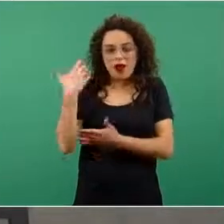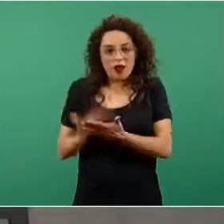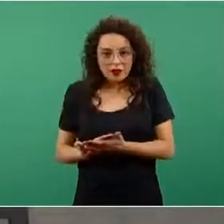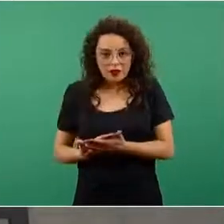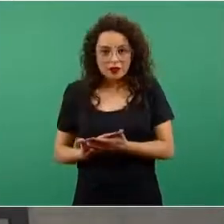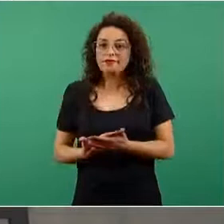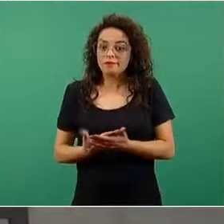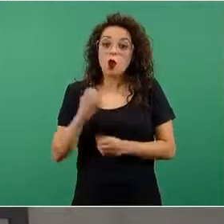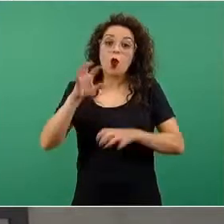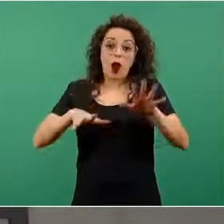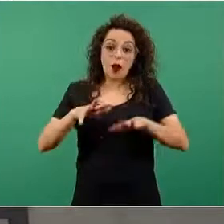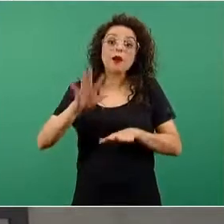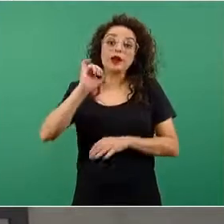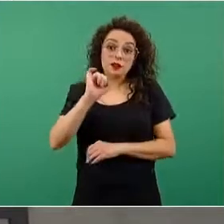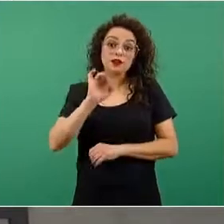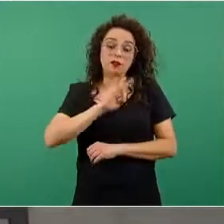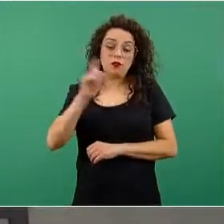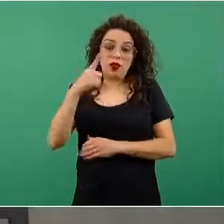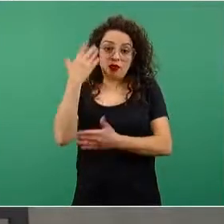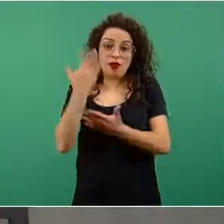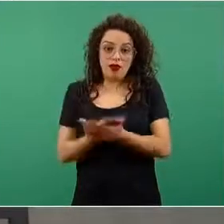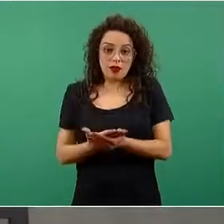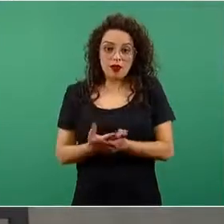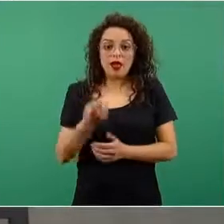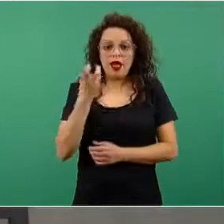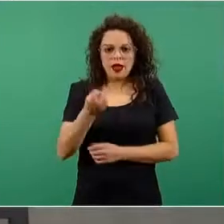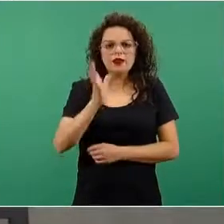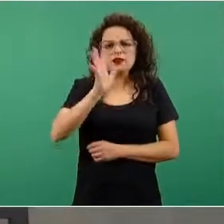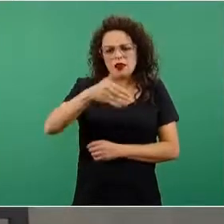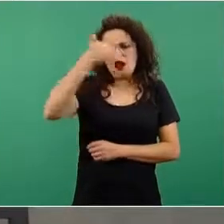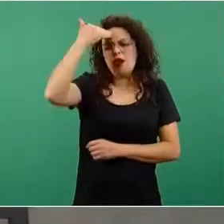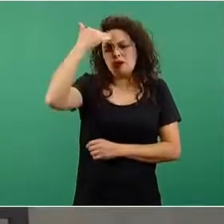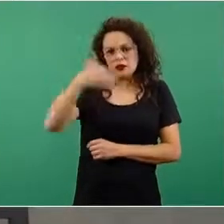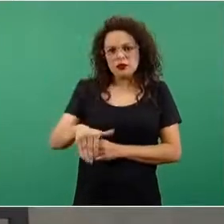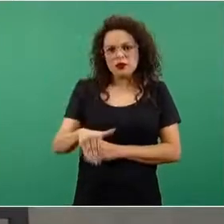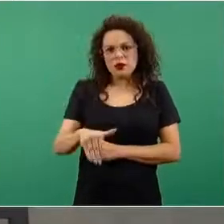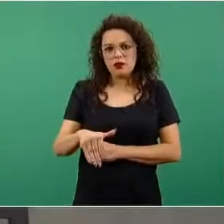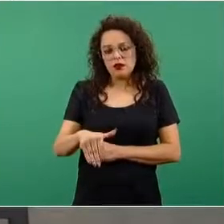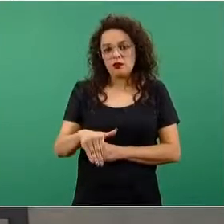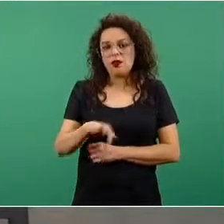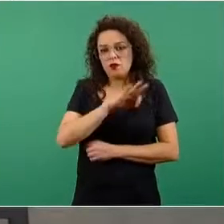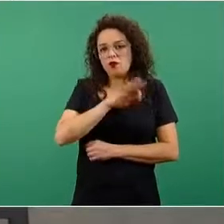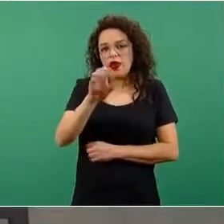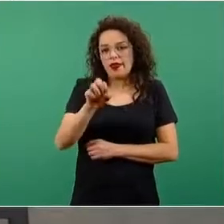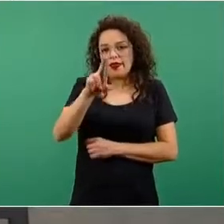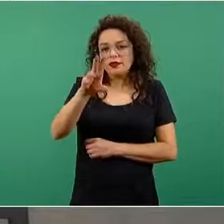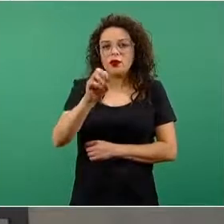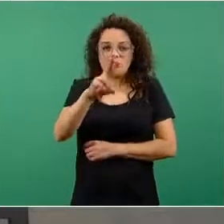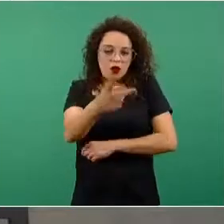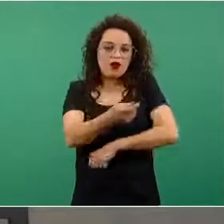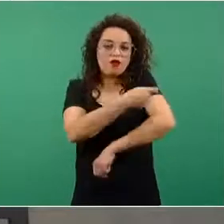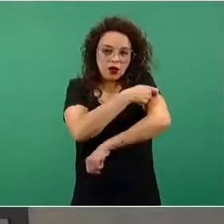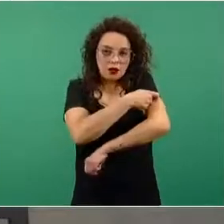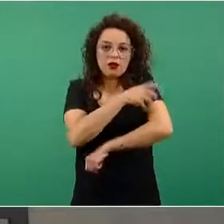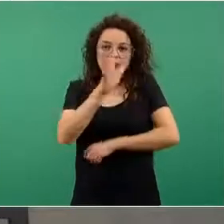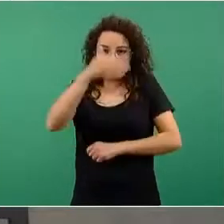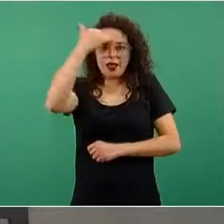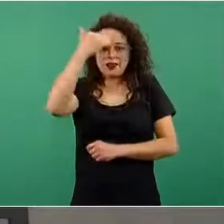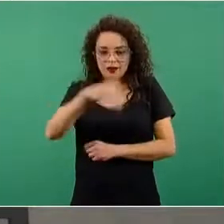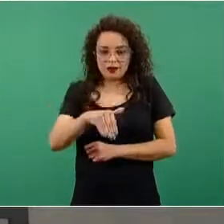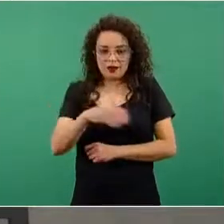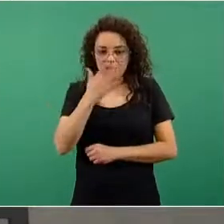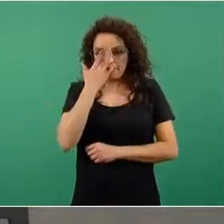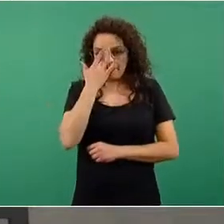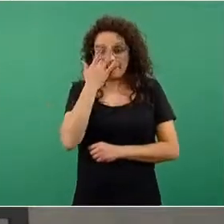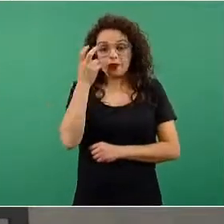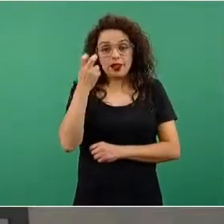reacciones conocidas, reacciones en cierta manera esperables ante la vacunación. No